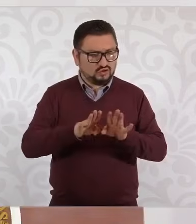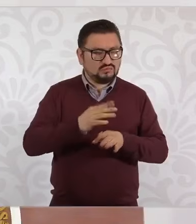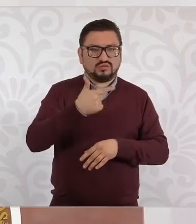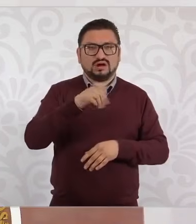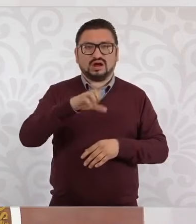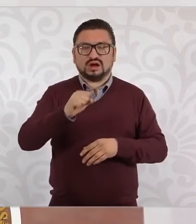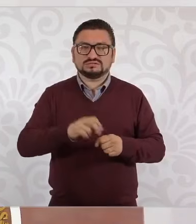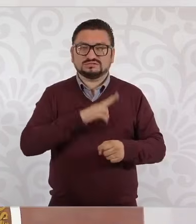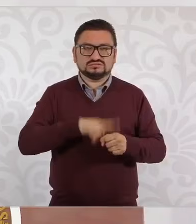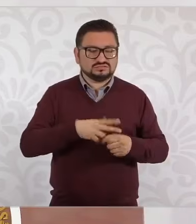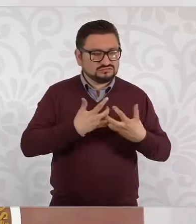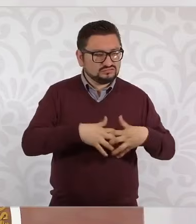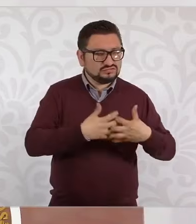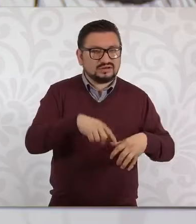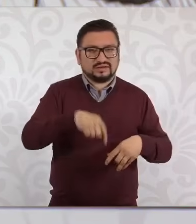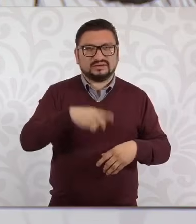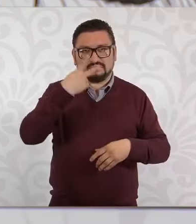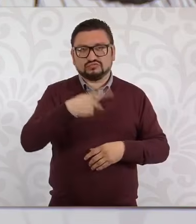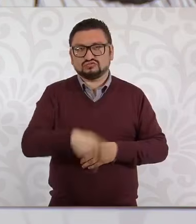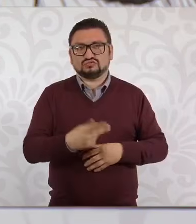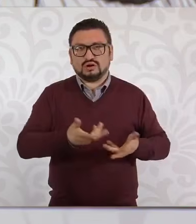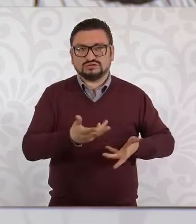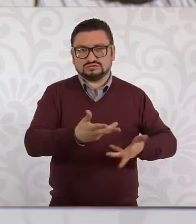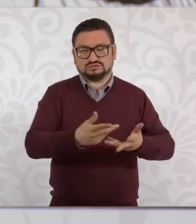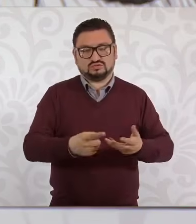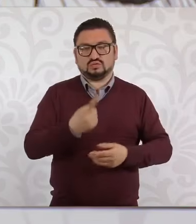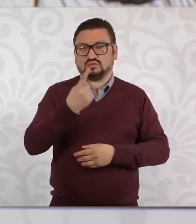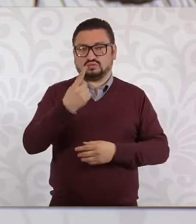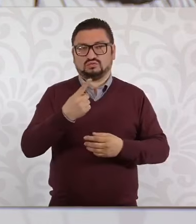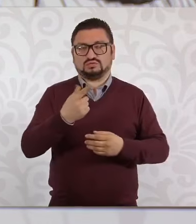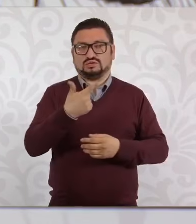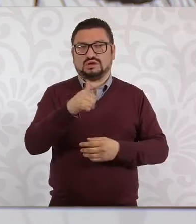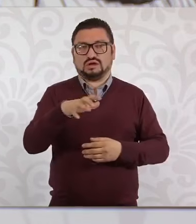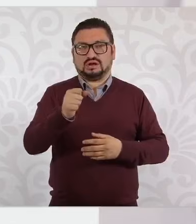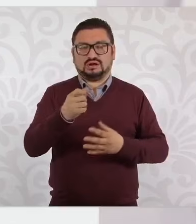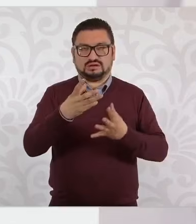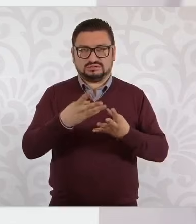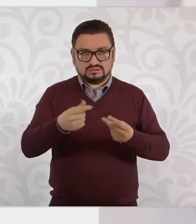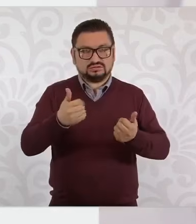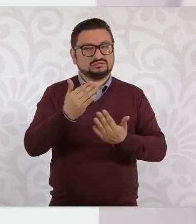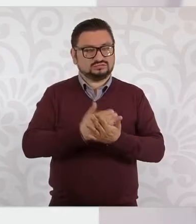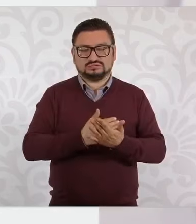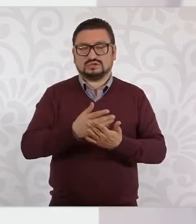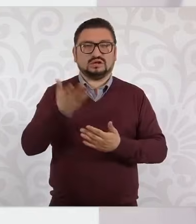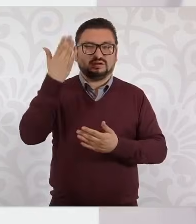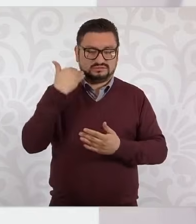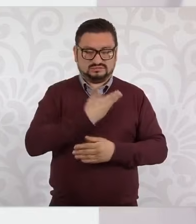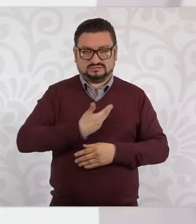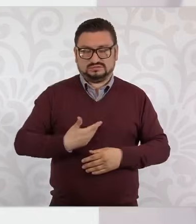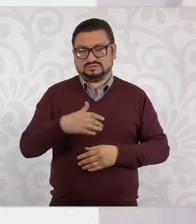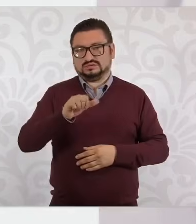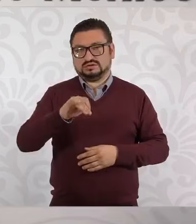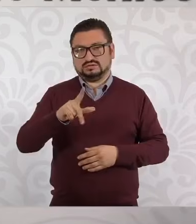gas natural en el país. Una, pues es disminuir la quema de gas, que inició con el gobierno del presidente